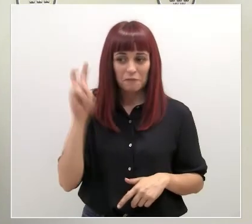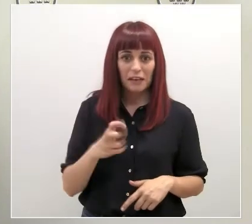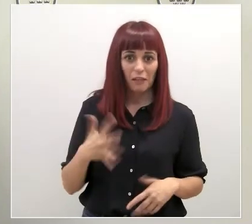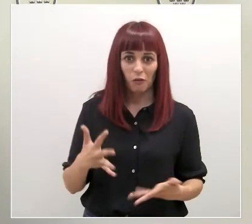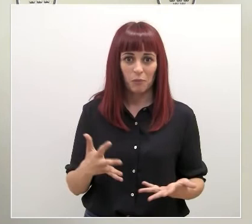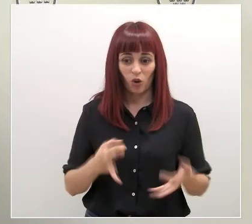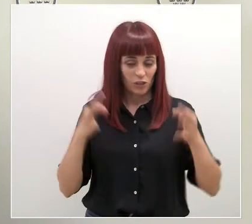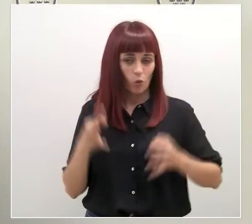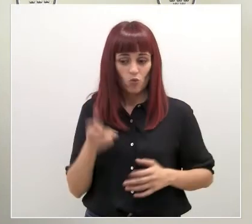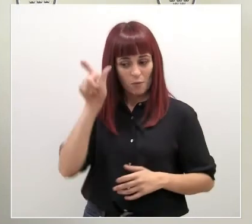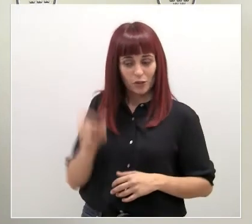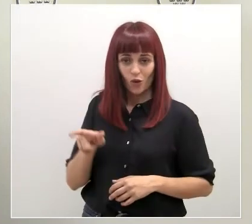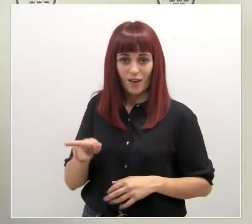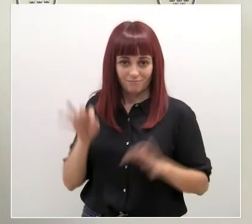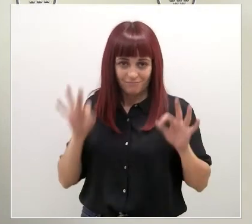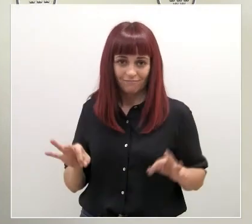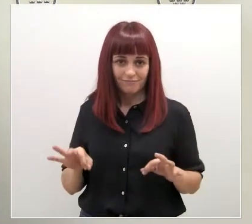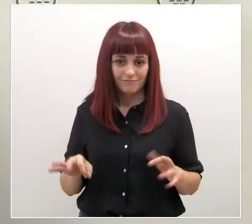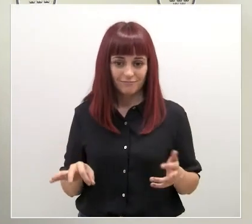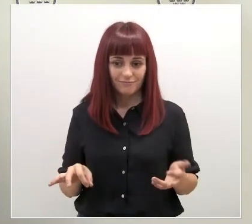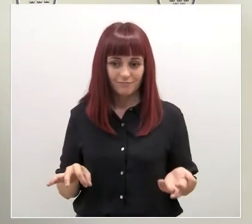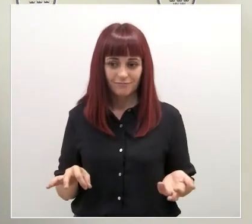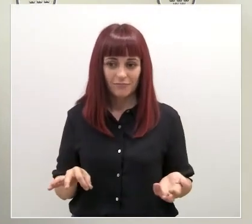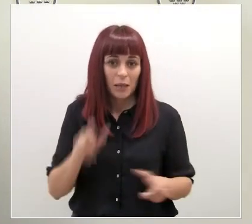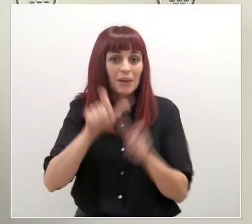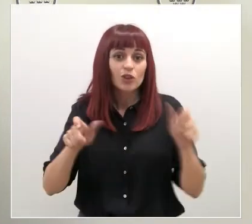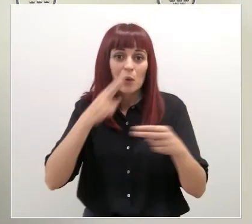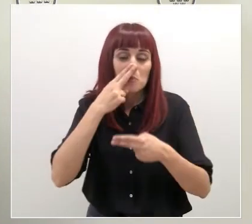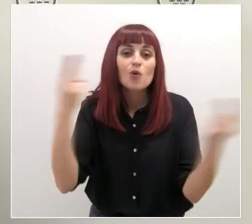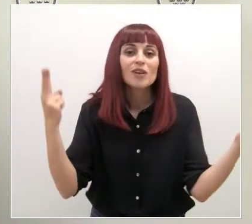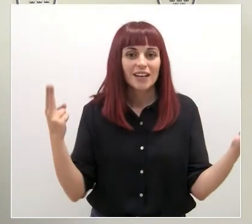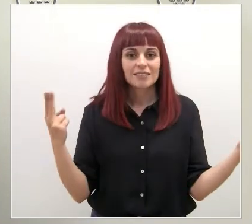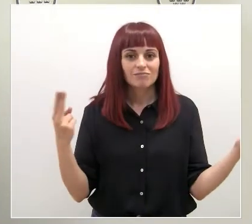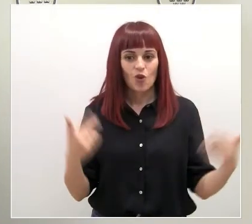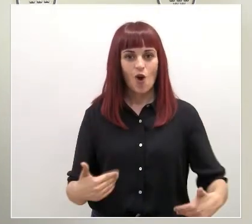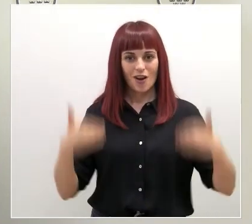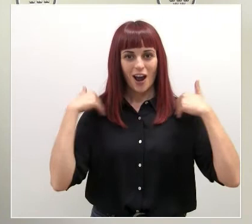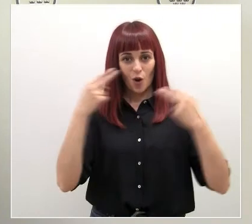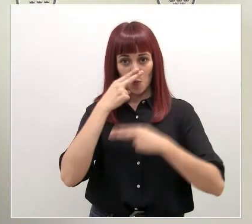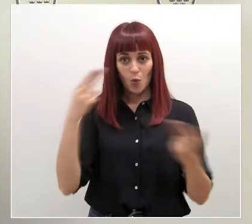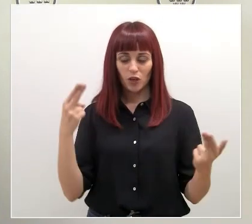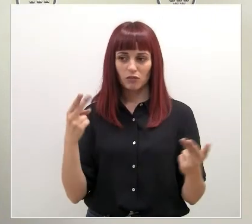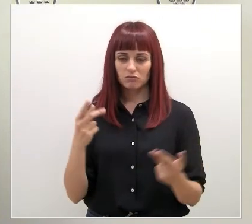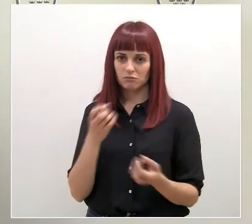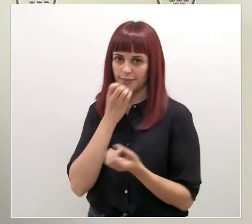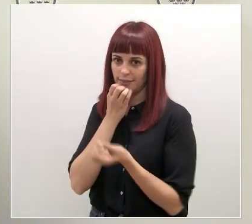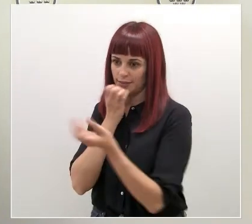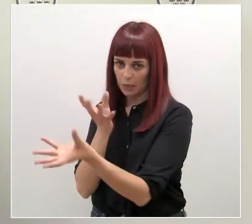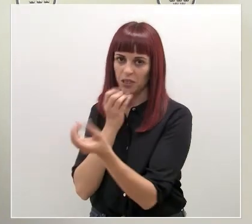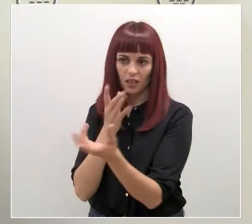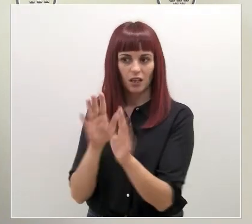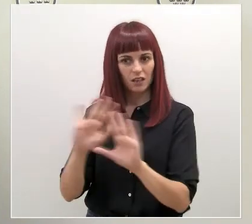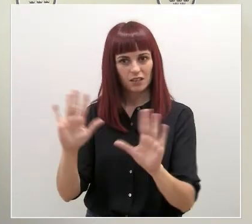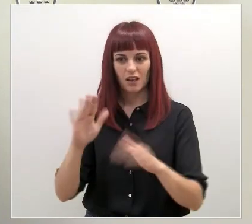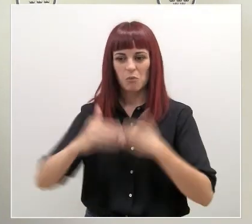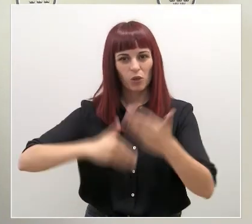alguna persona concreta y sobre todo de personas públicas y que ostentan cargos, pues indudablemente transmitirle que dejen